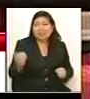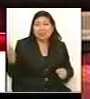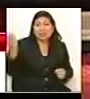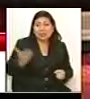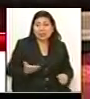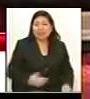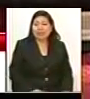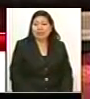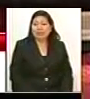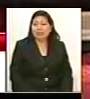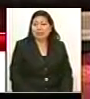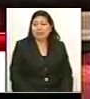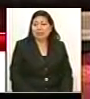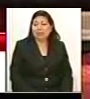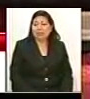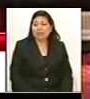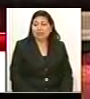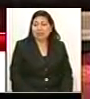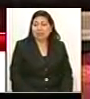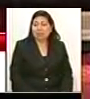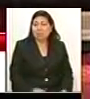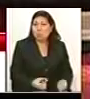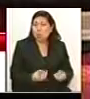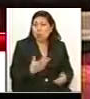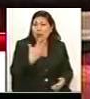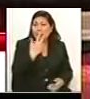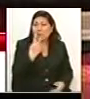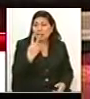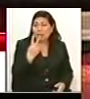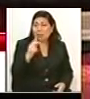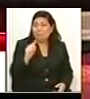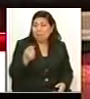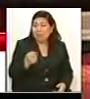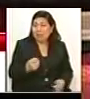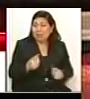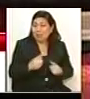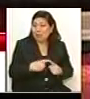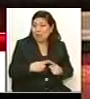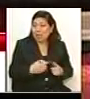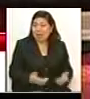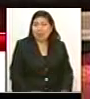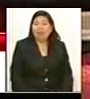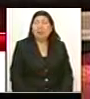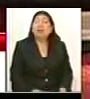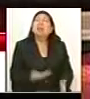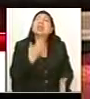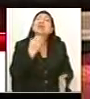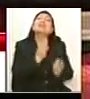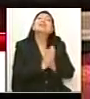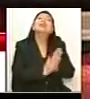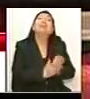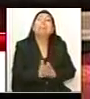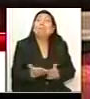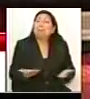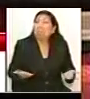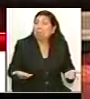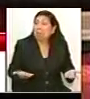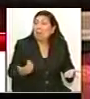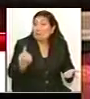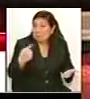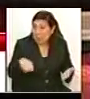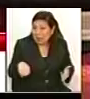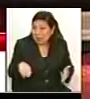importamos es miles de toneladas, 32 mil toneladas. En efecto, el beneficio no serían siquiera